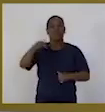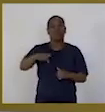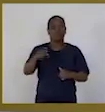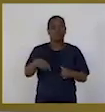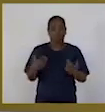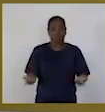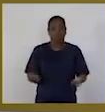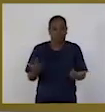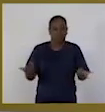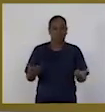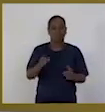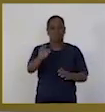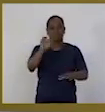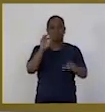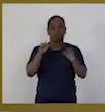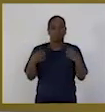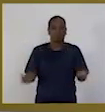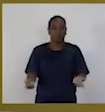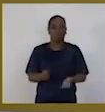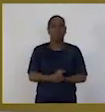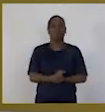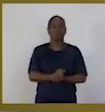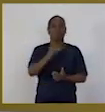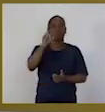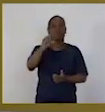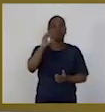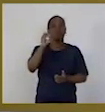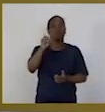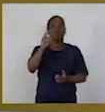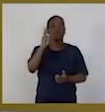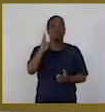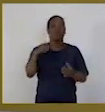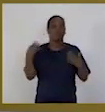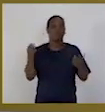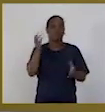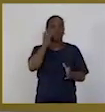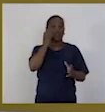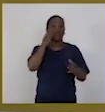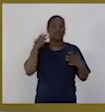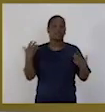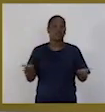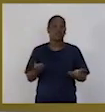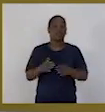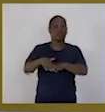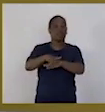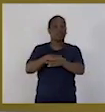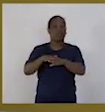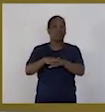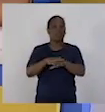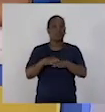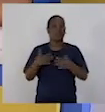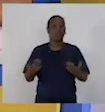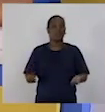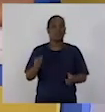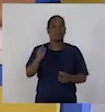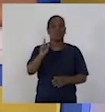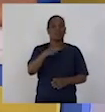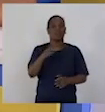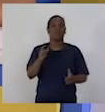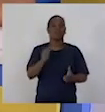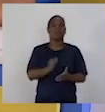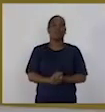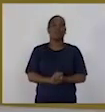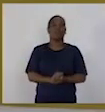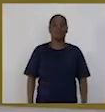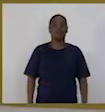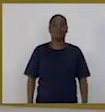la utilidad de que el carbono estaría en polvo. Por eso sería la superficie de contacto. A